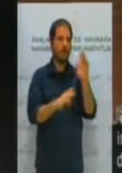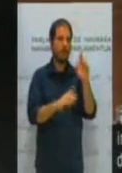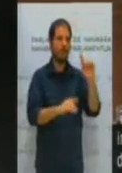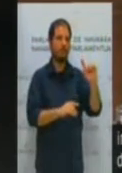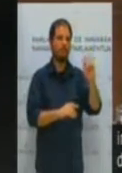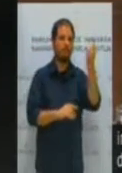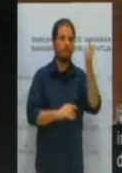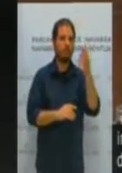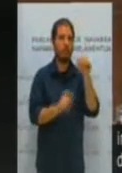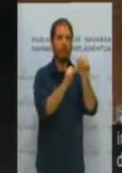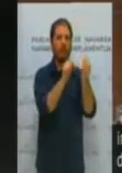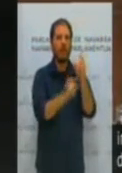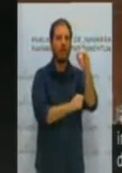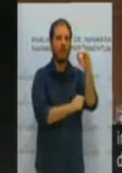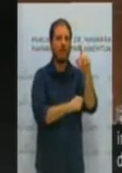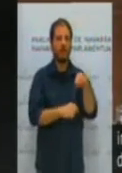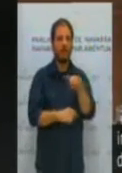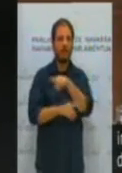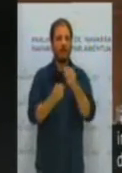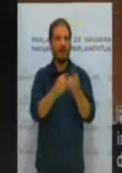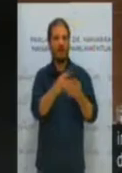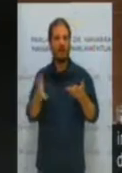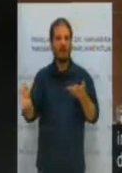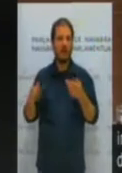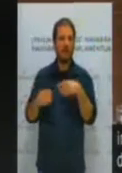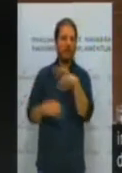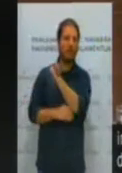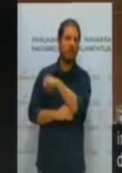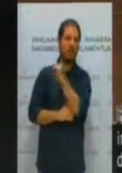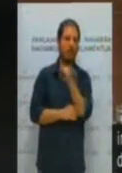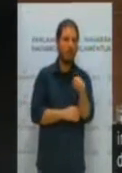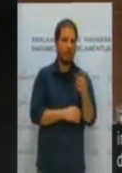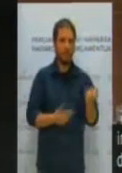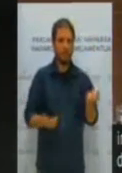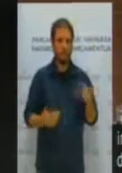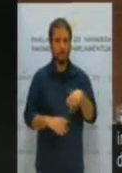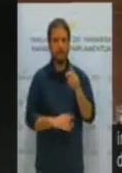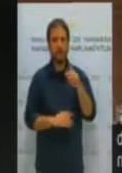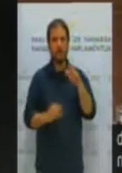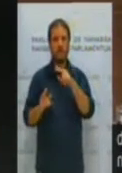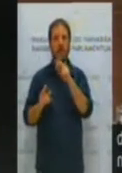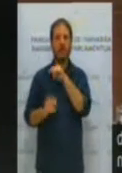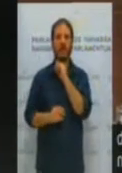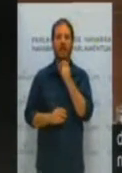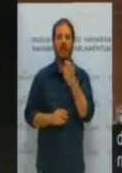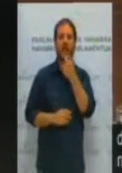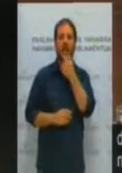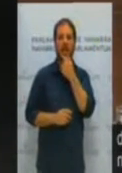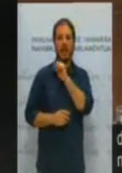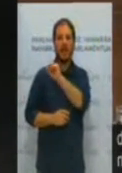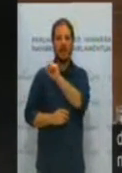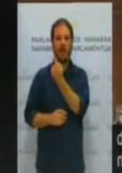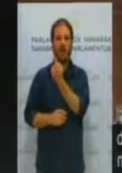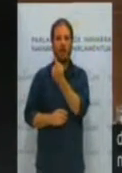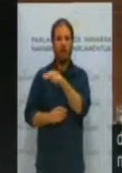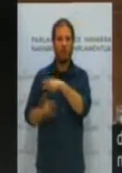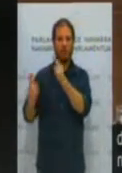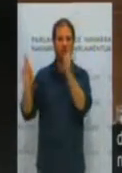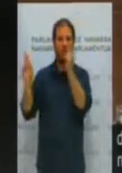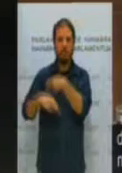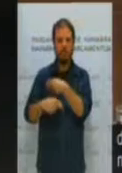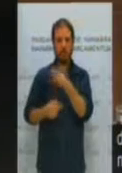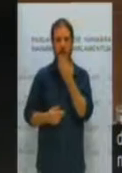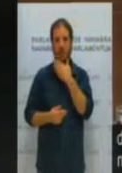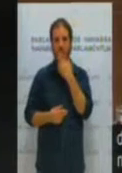del modelo D, por la supresión del inglés del nivel inglés A1 en la escuela de idiomas. Estas son las quejas